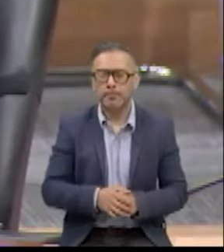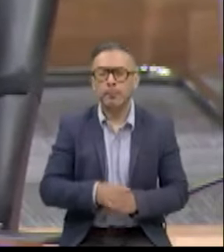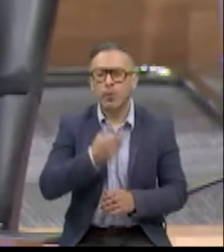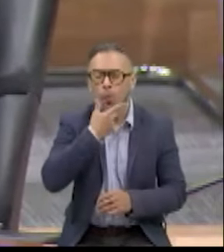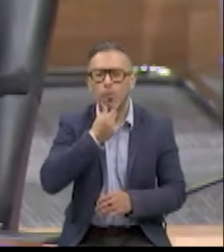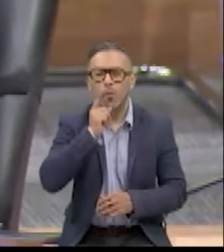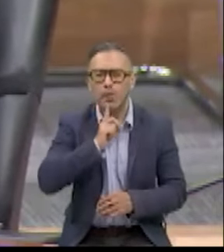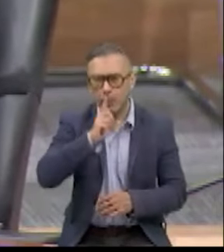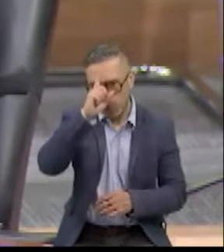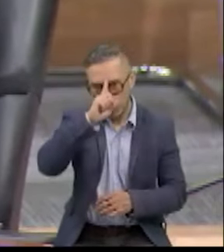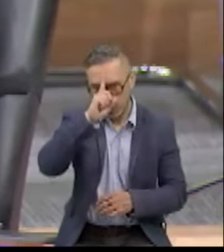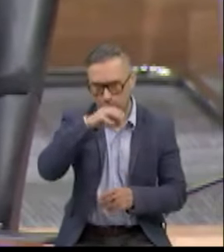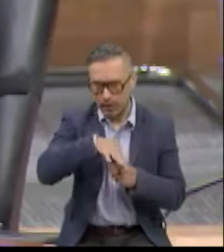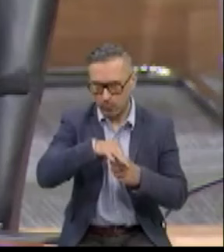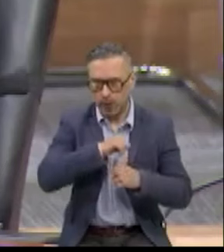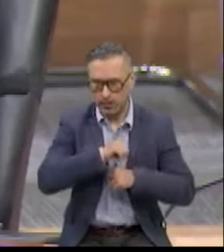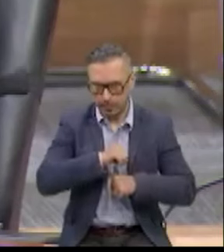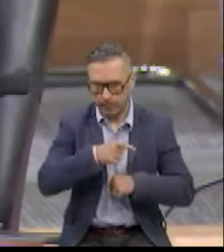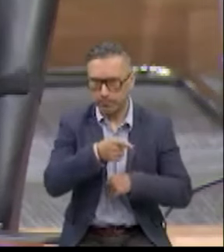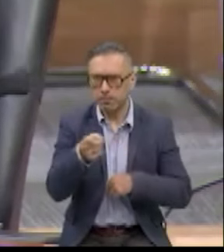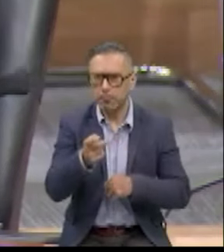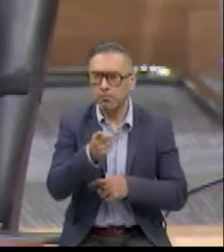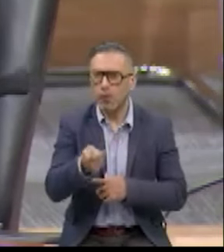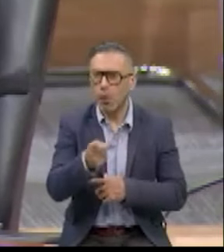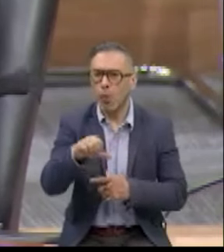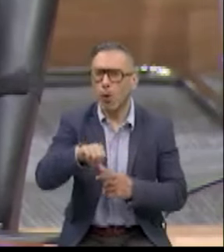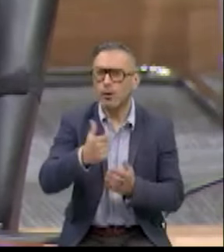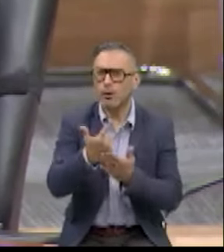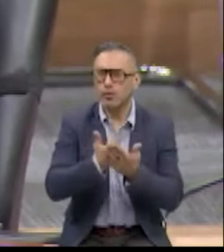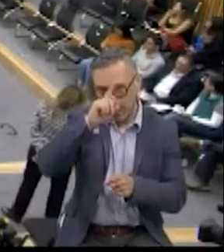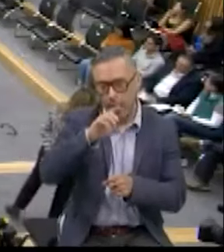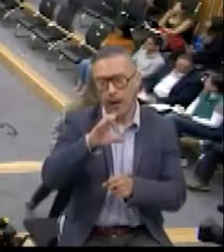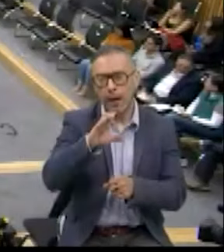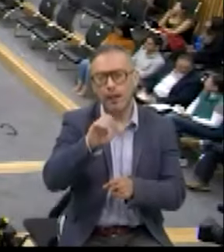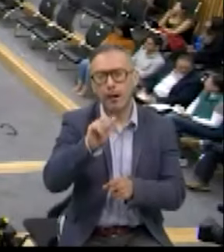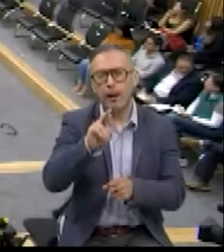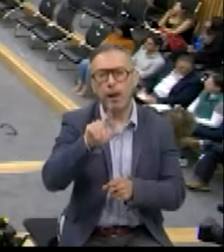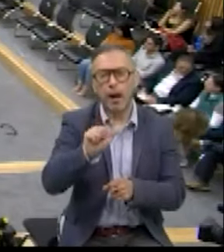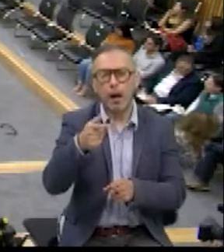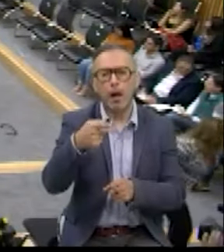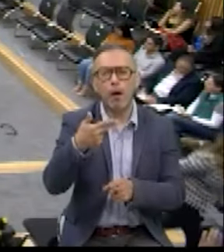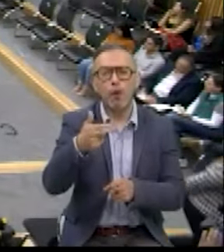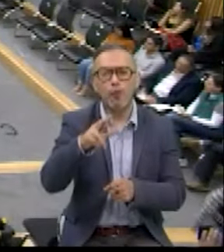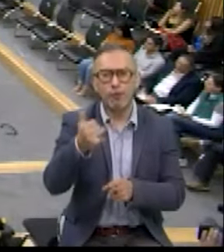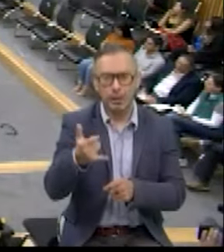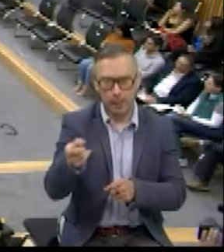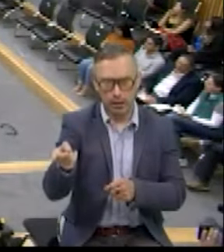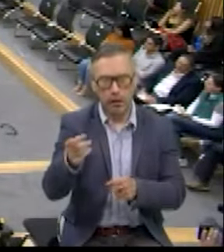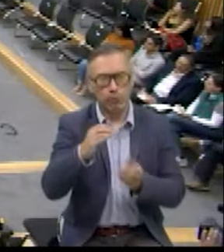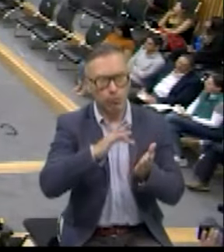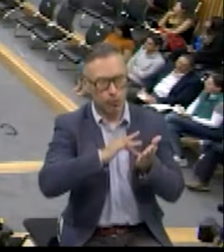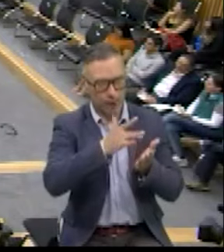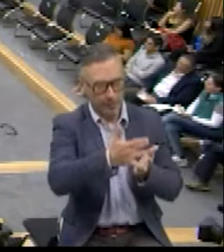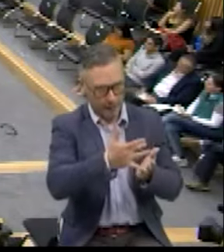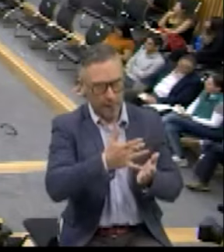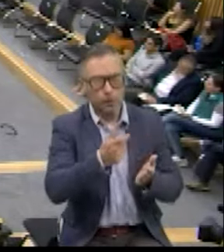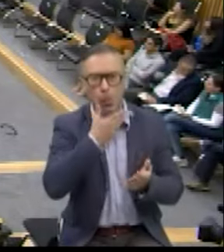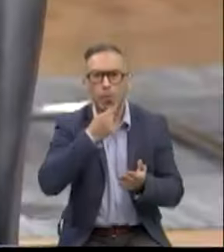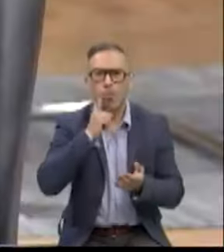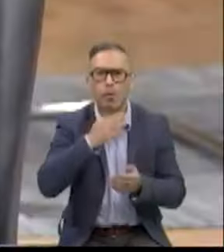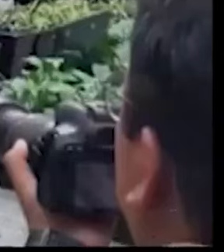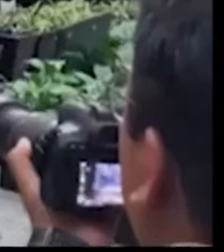ver cómo evitar el tema de la violencia, a los que más recomendaciones dirige es a los partidos políticos. Y una de las principales